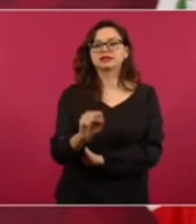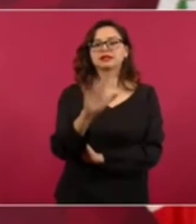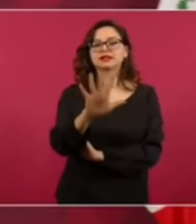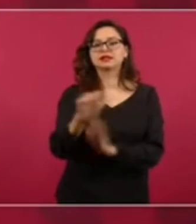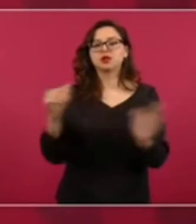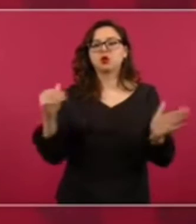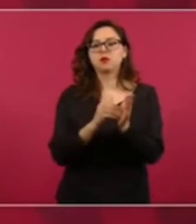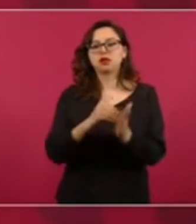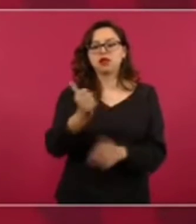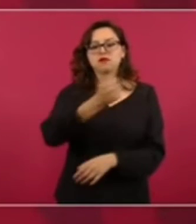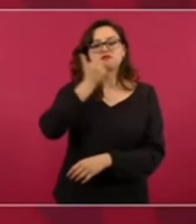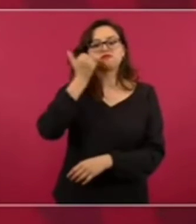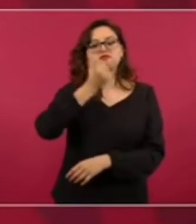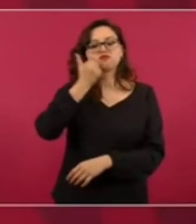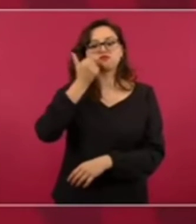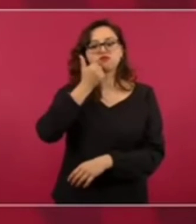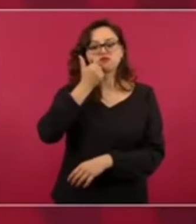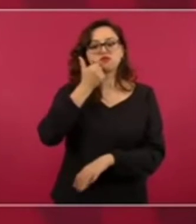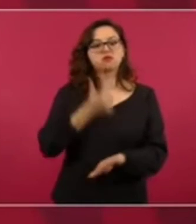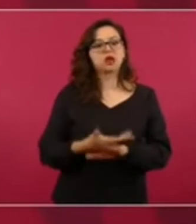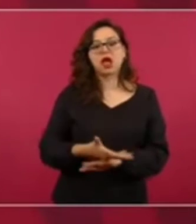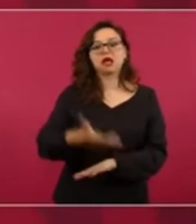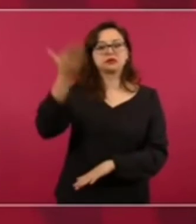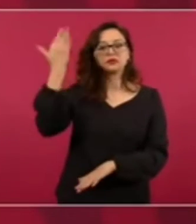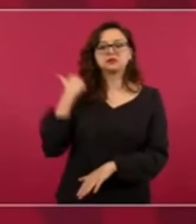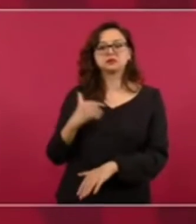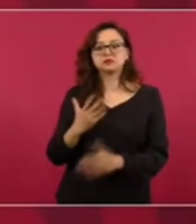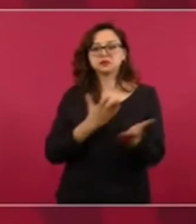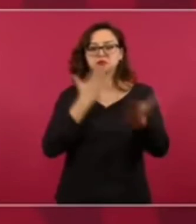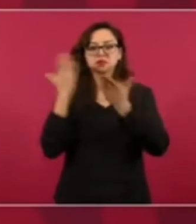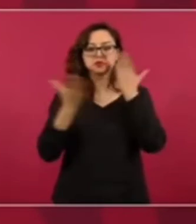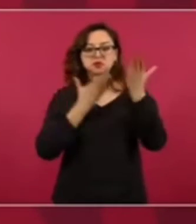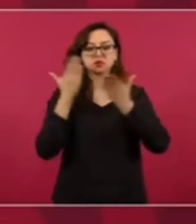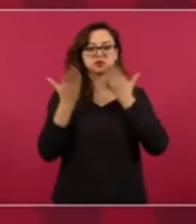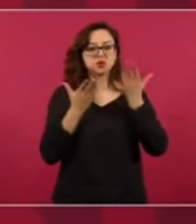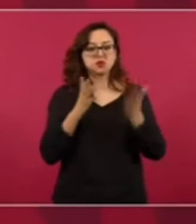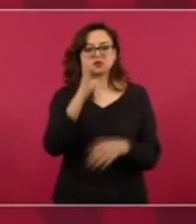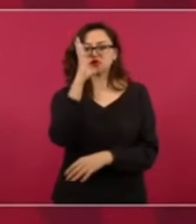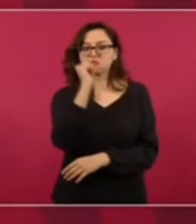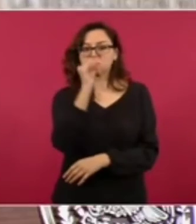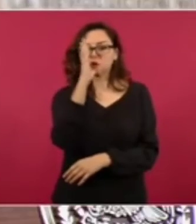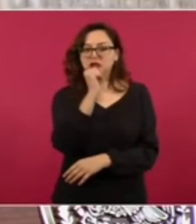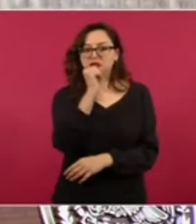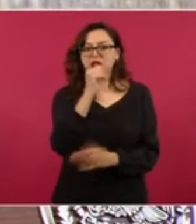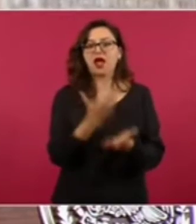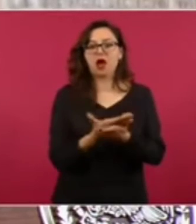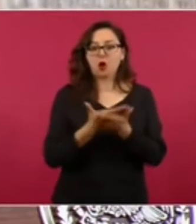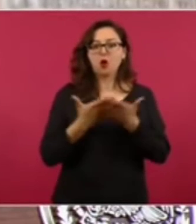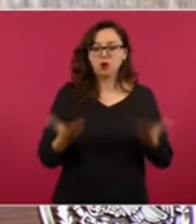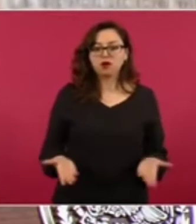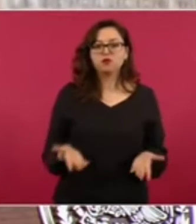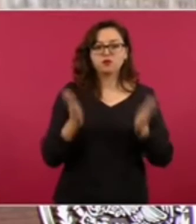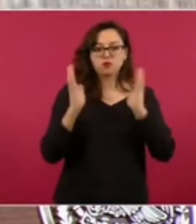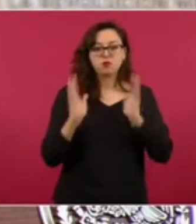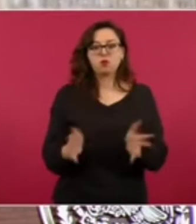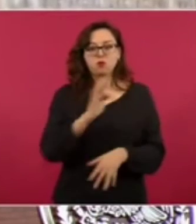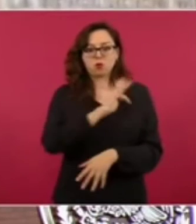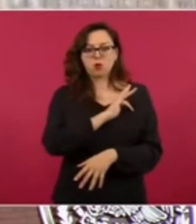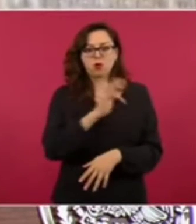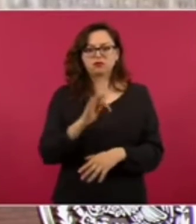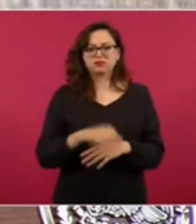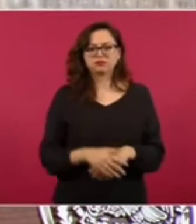que antes no tenían posibilidad de estudiar. Entonces se quedan sorprendidos. Dice,